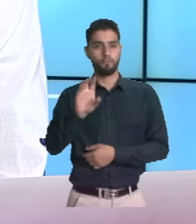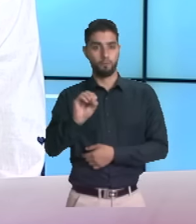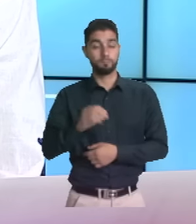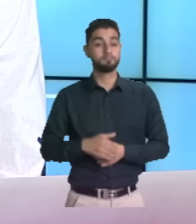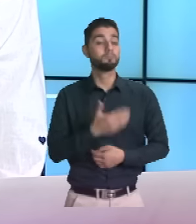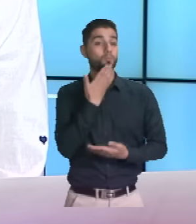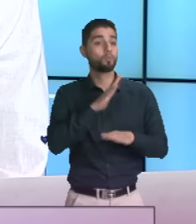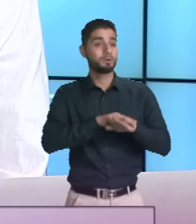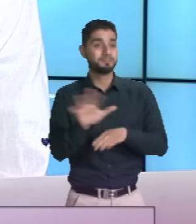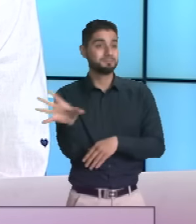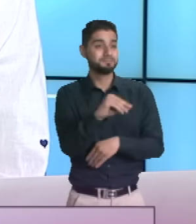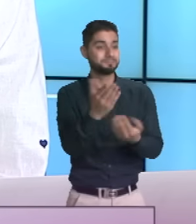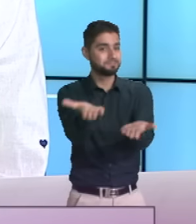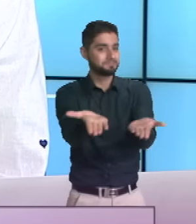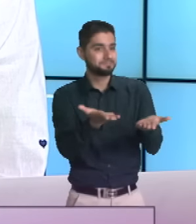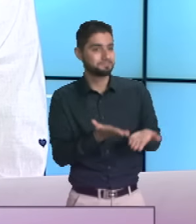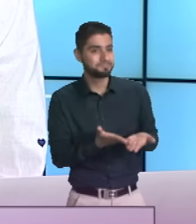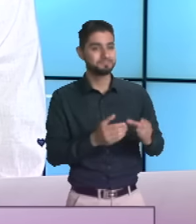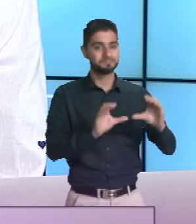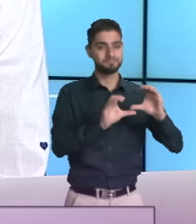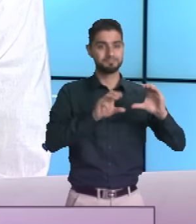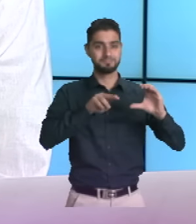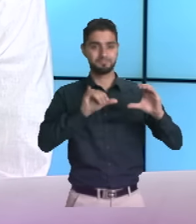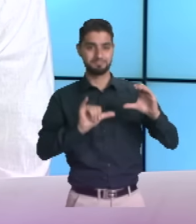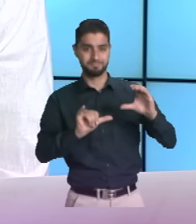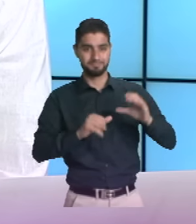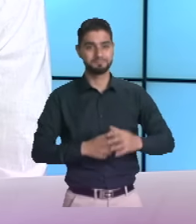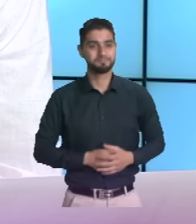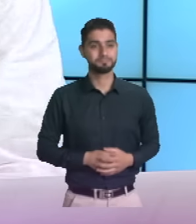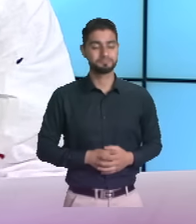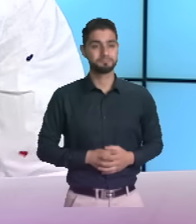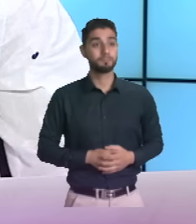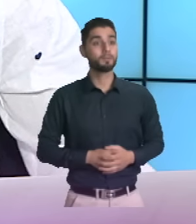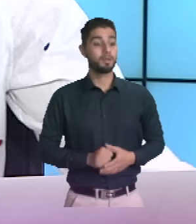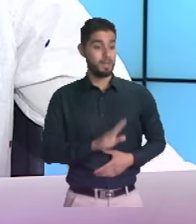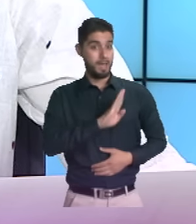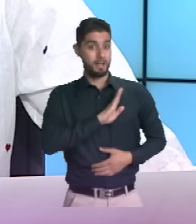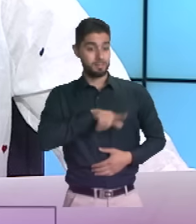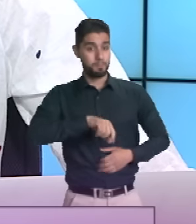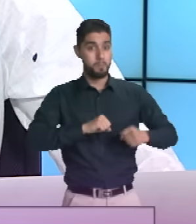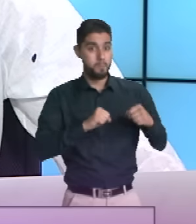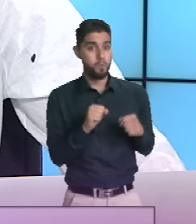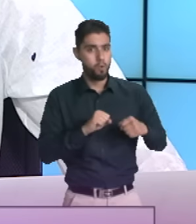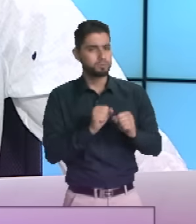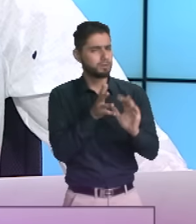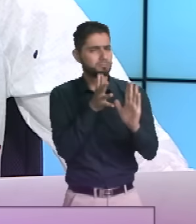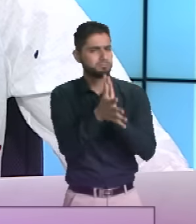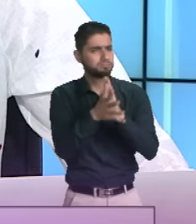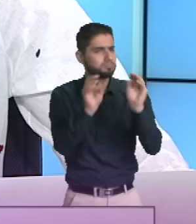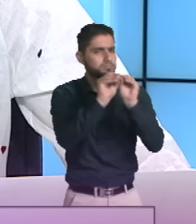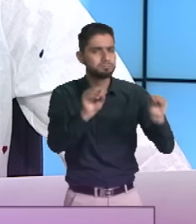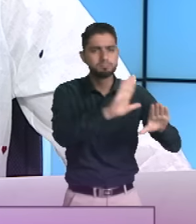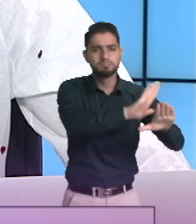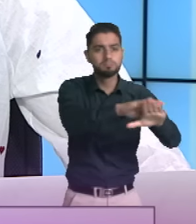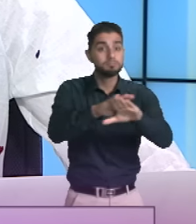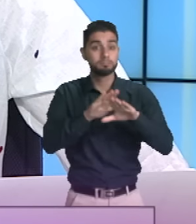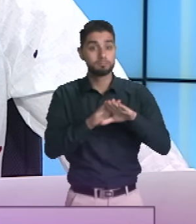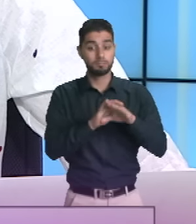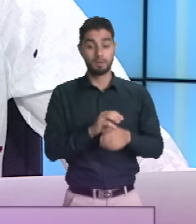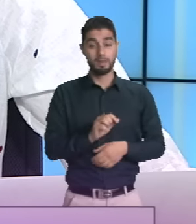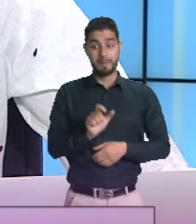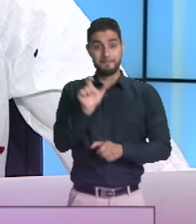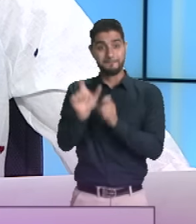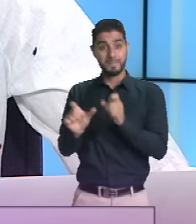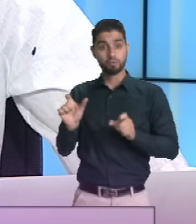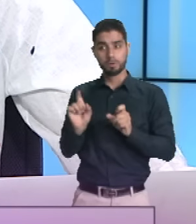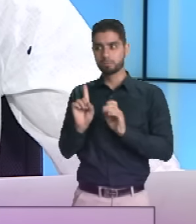Muy buenas tardes, bienvenidos a Noticentro 1 CMI. El alcalde de Bogotá, Carlos Fernando Galán, anunció que la evasión en el sistema